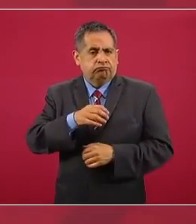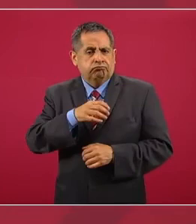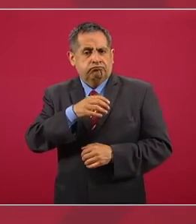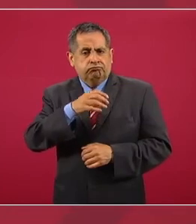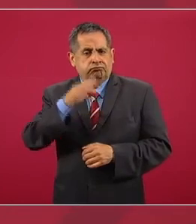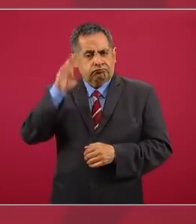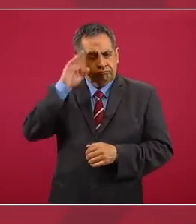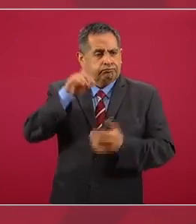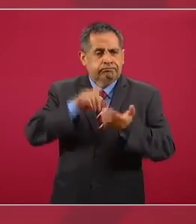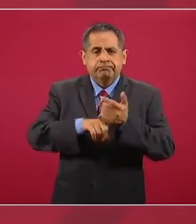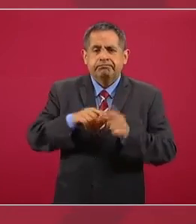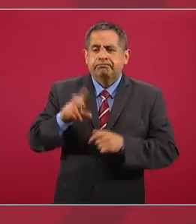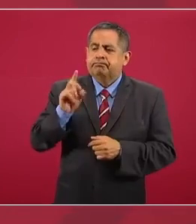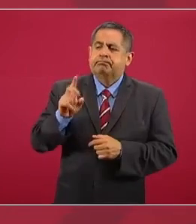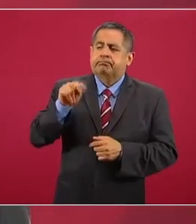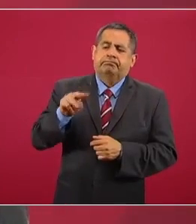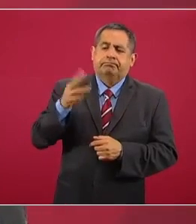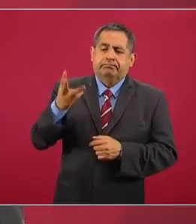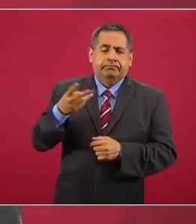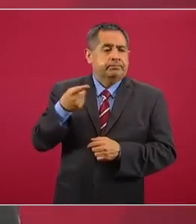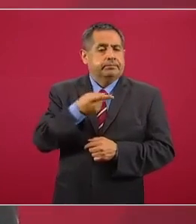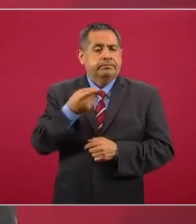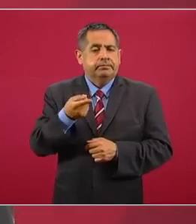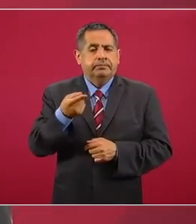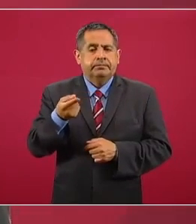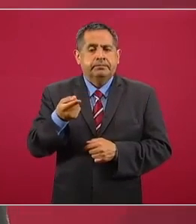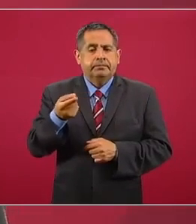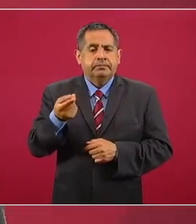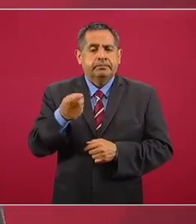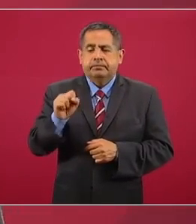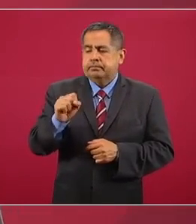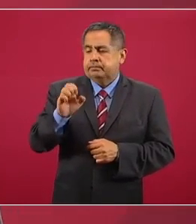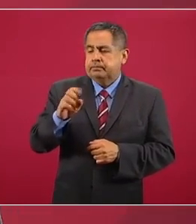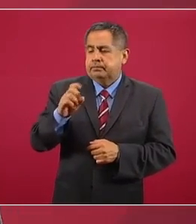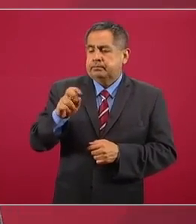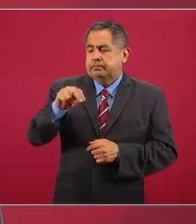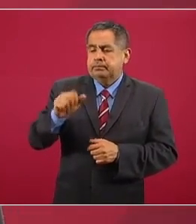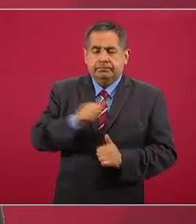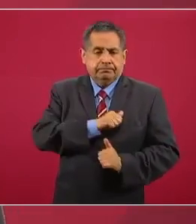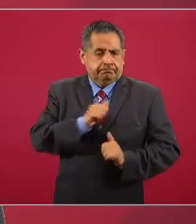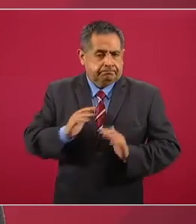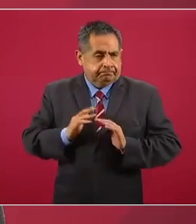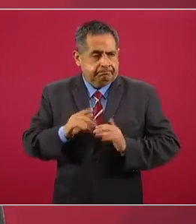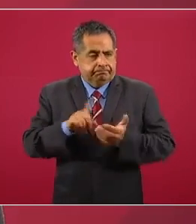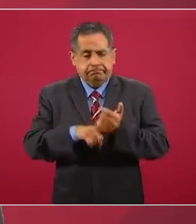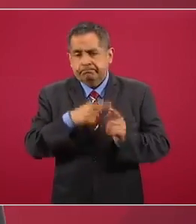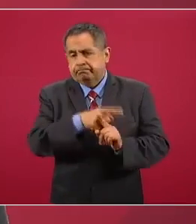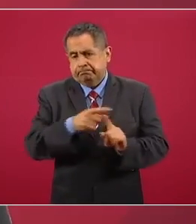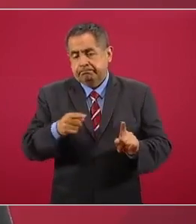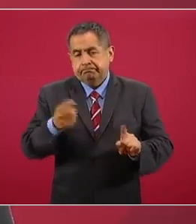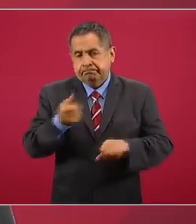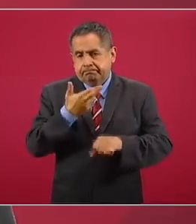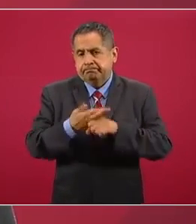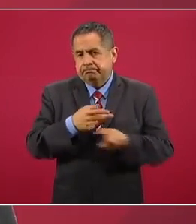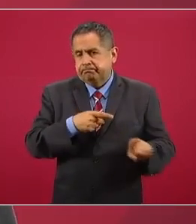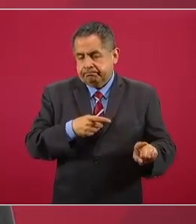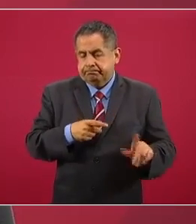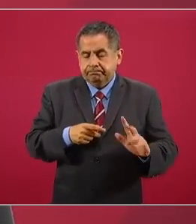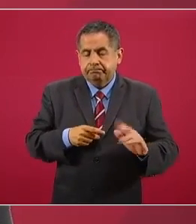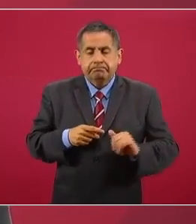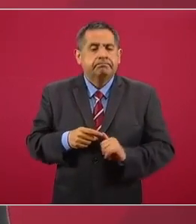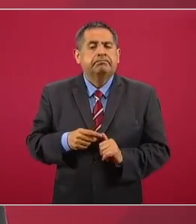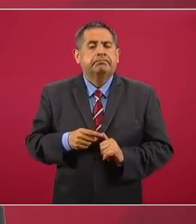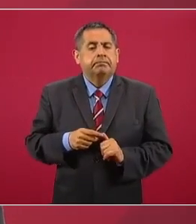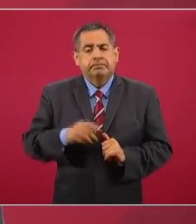plan DN3 de la Secretaría de la Defensa Nacional y sí estamos